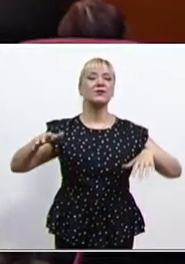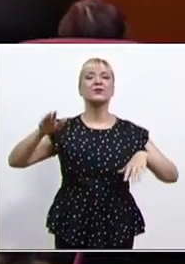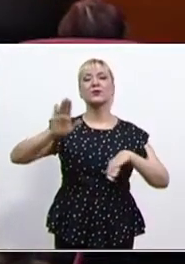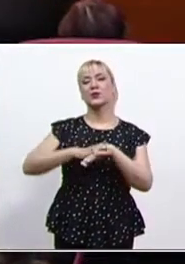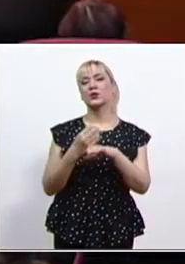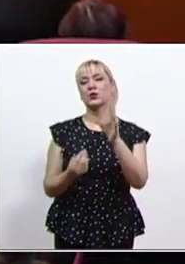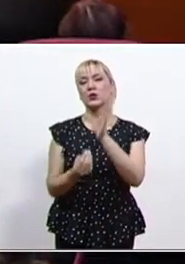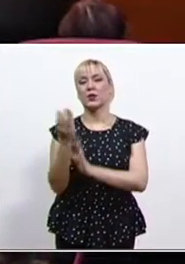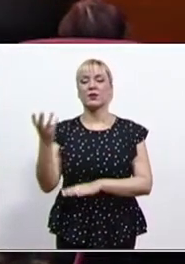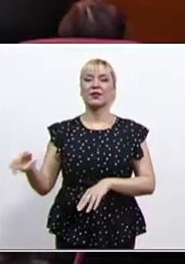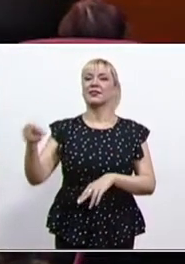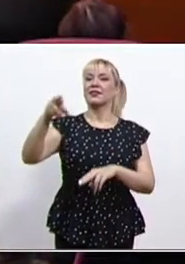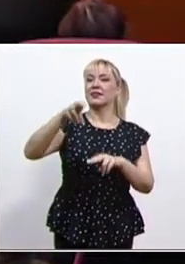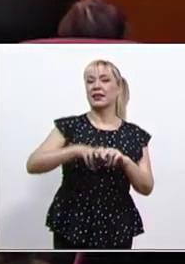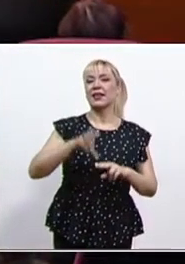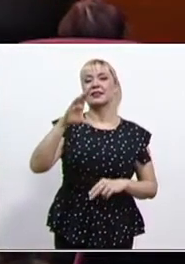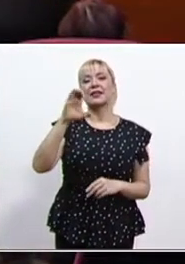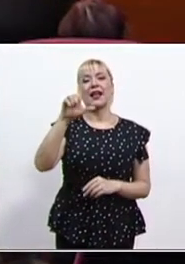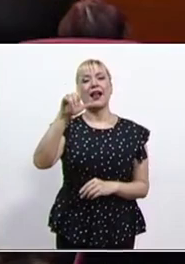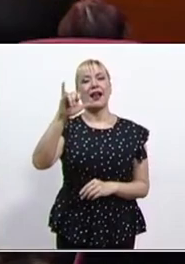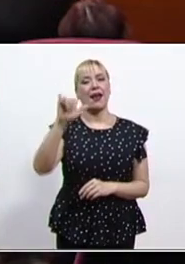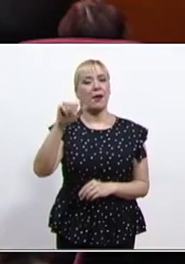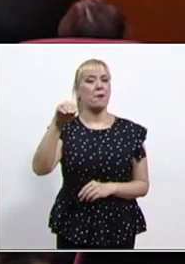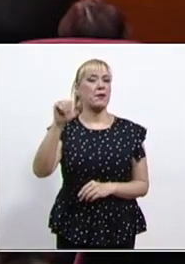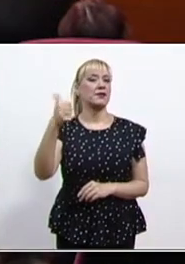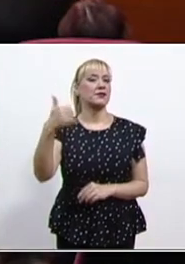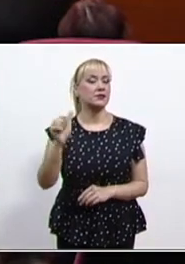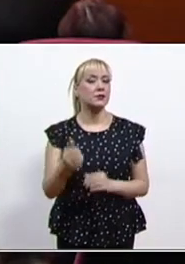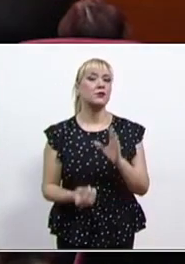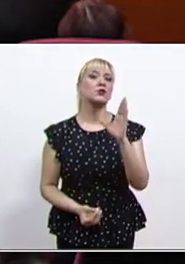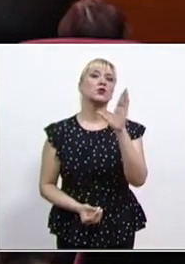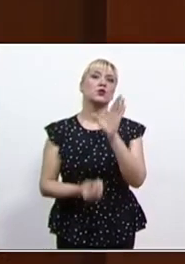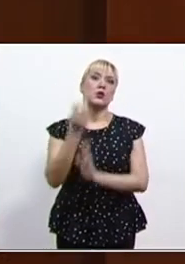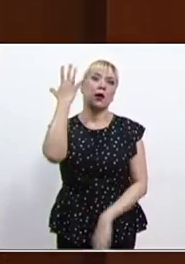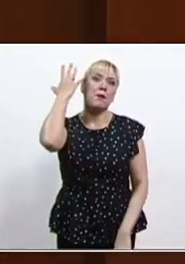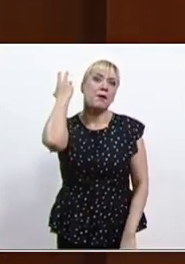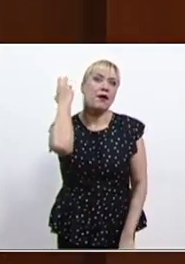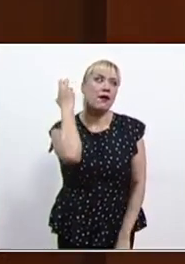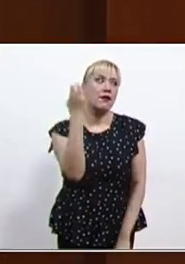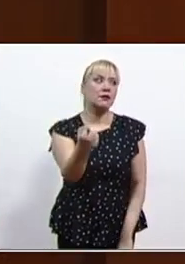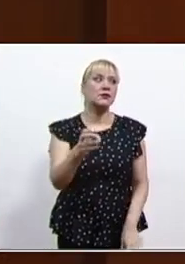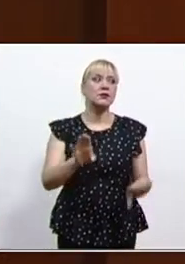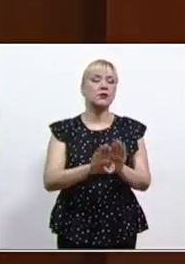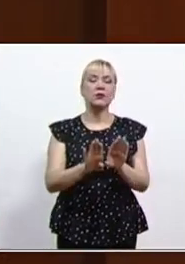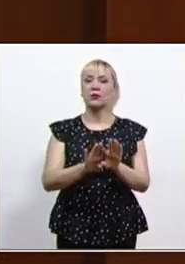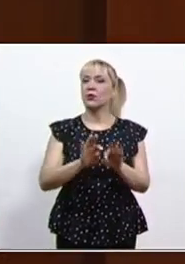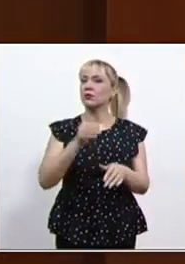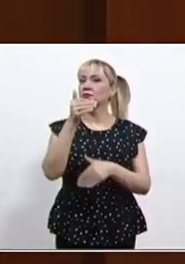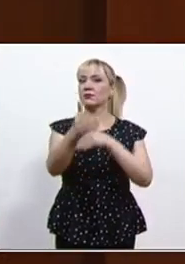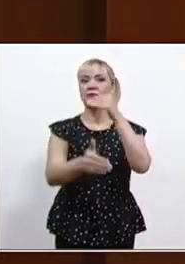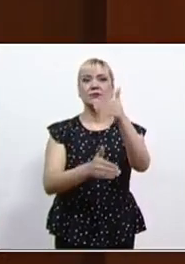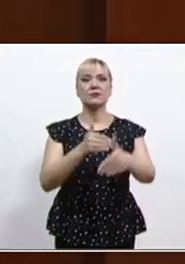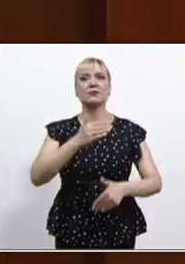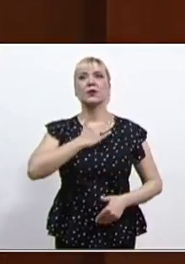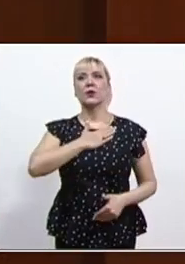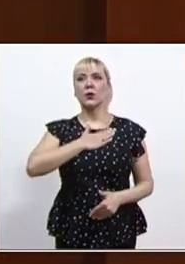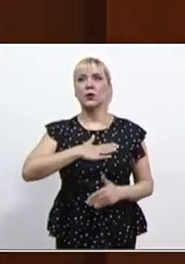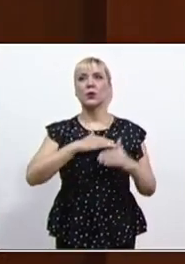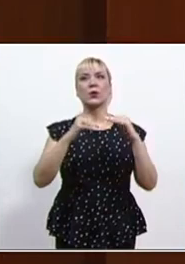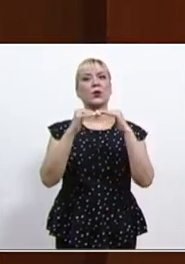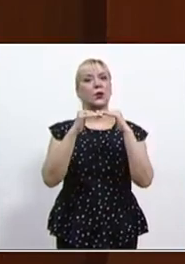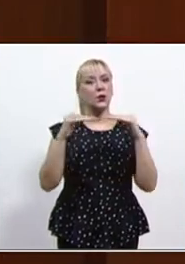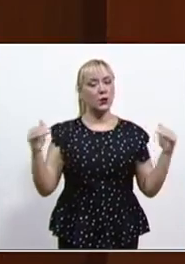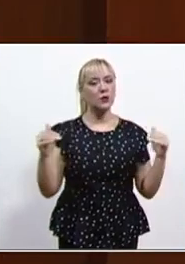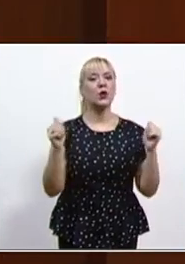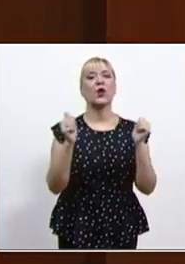la consejera Celia Maya García. Señaló que esta integración histórica es un paso significativo hacia una justicia más igualitaria y